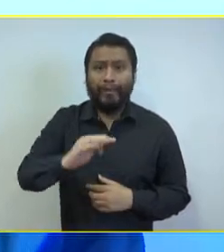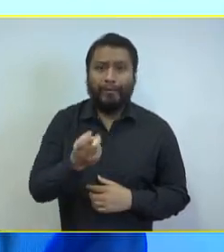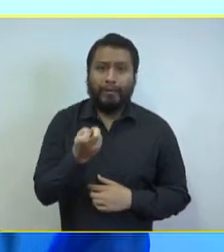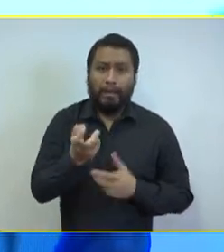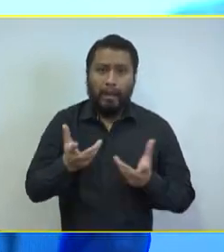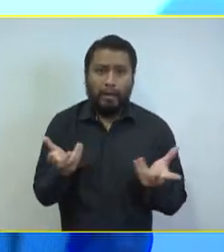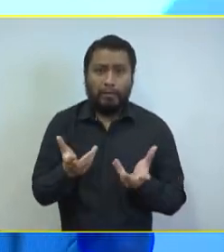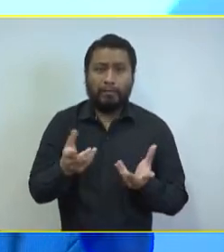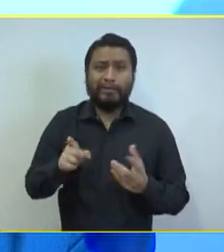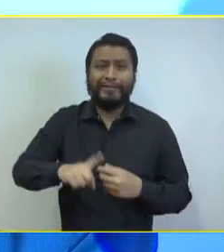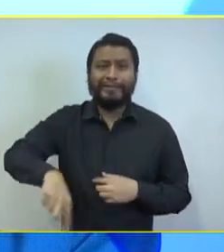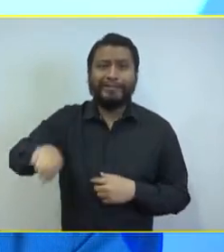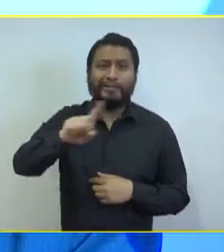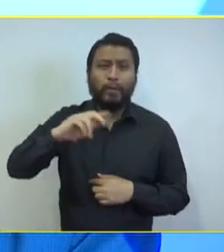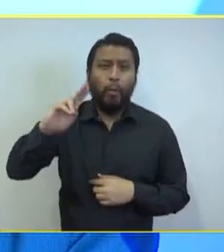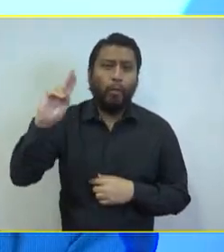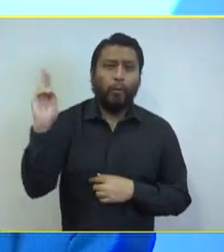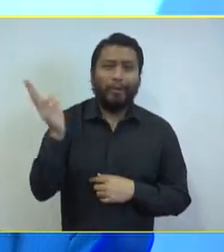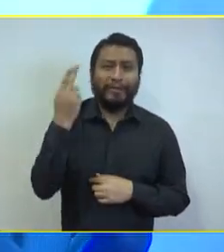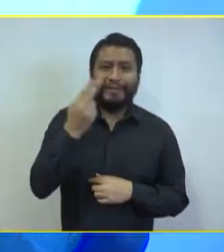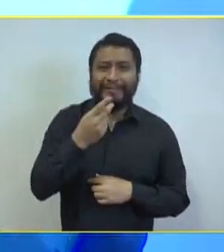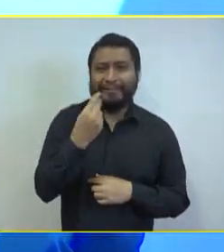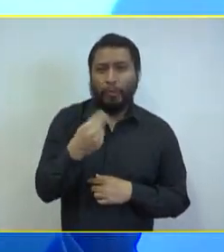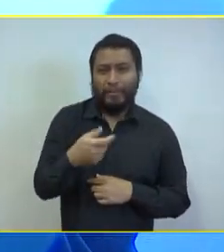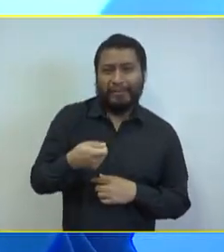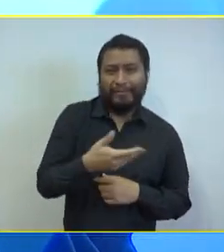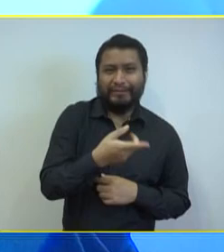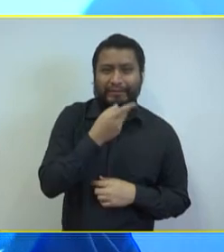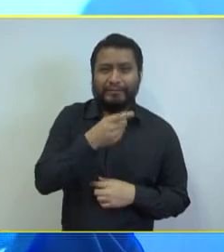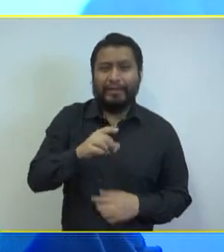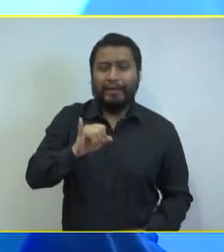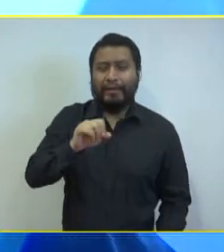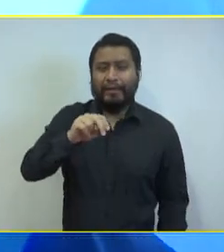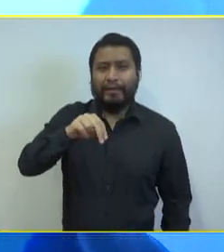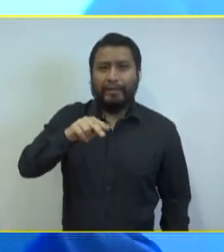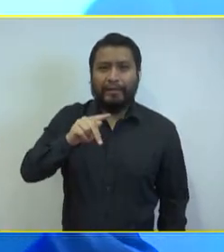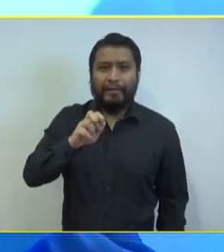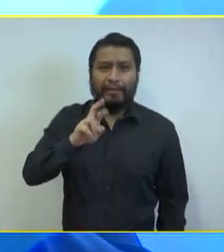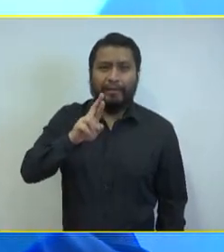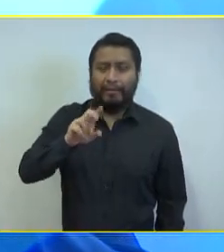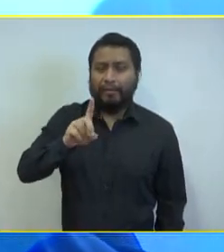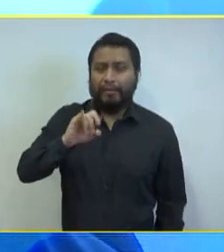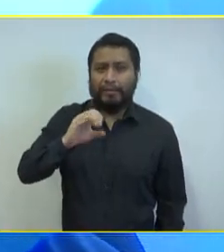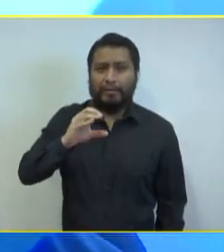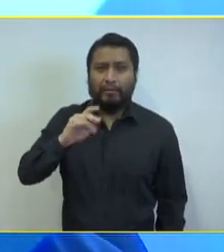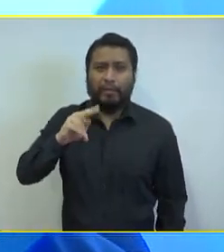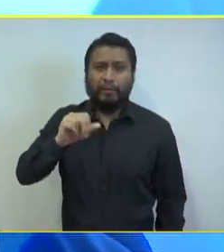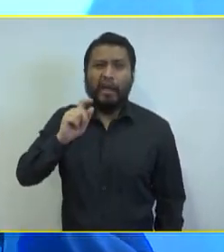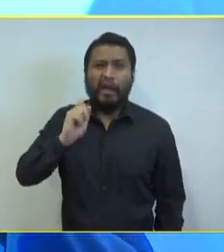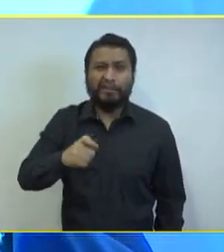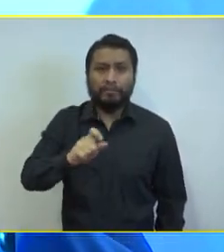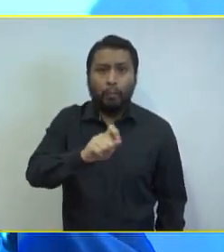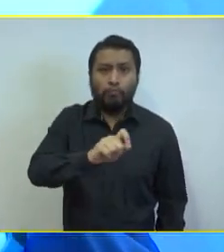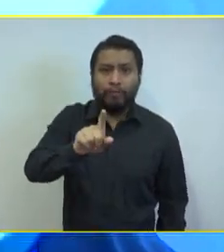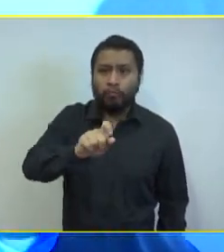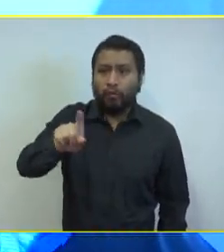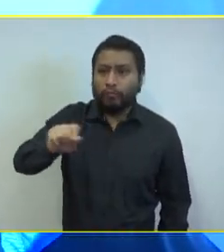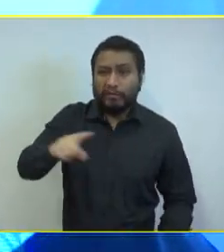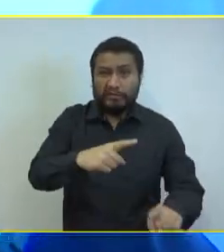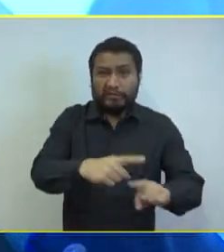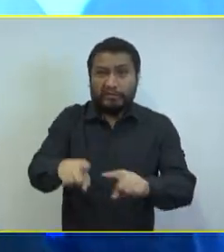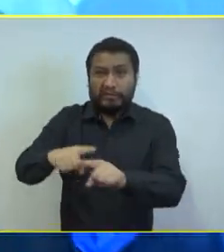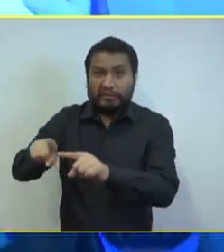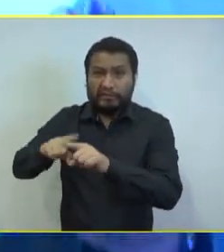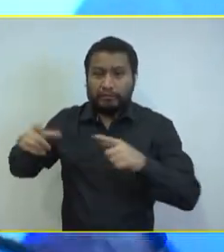universidades llamamos la interdisciplina, es decir, no solo estar centrados en el mundo del diseño, sino al contrario,